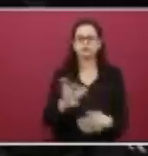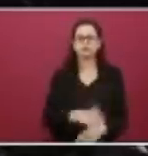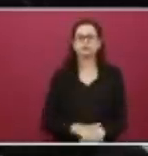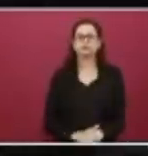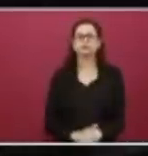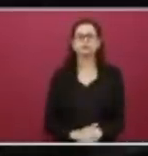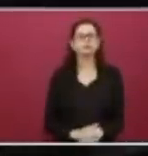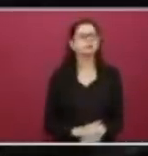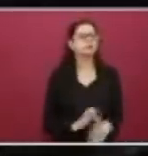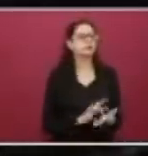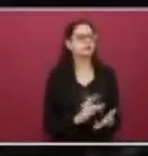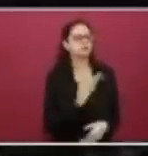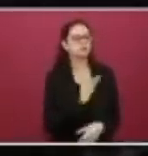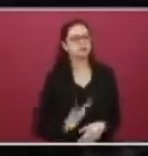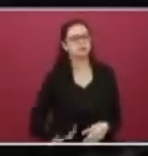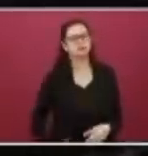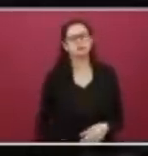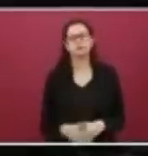gracias presidente